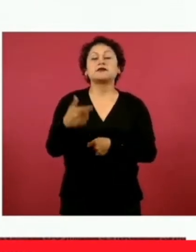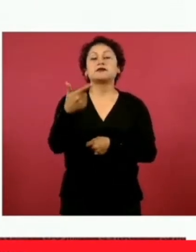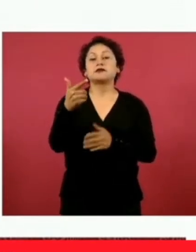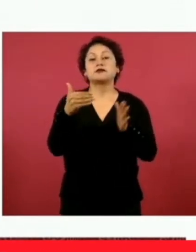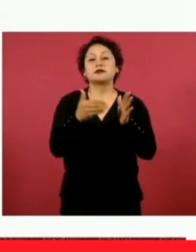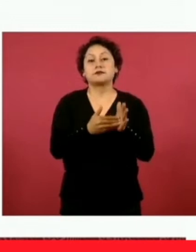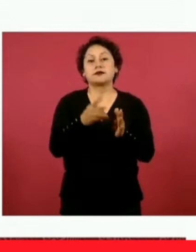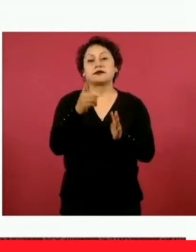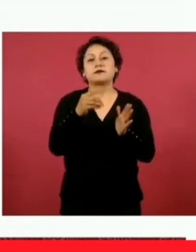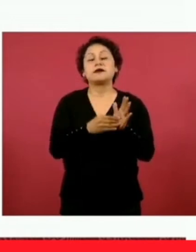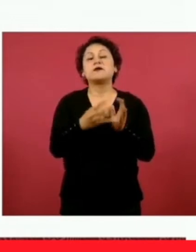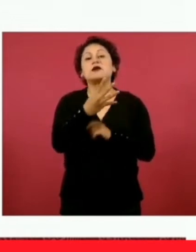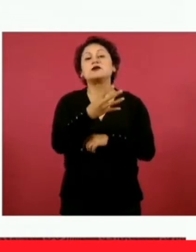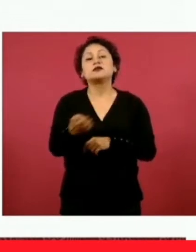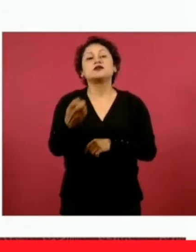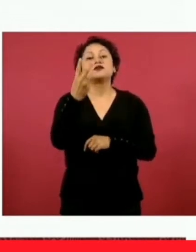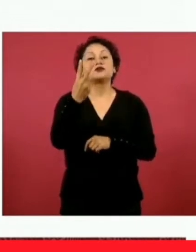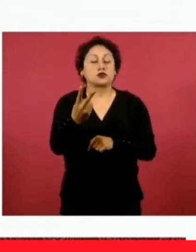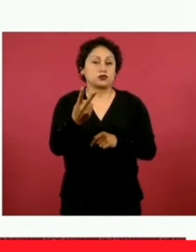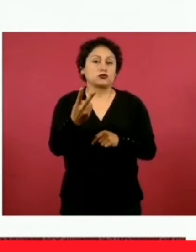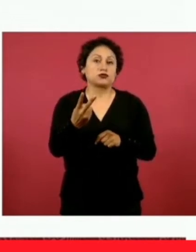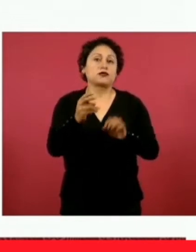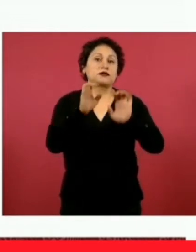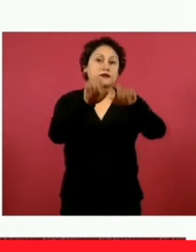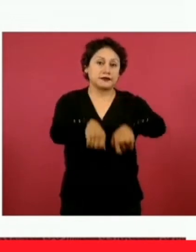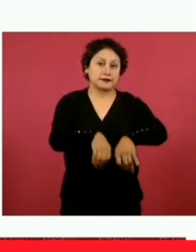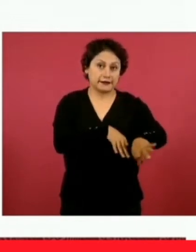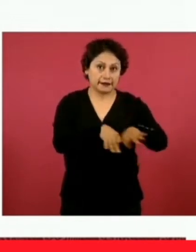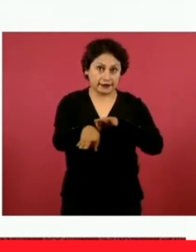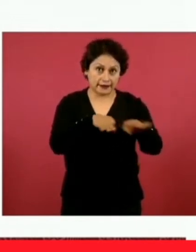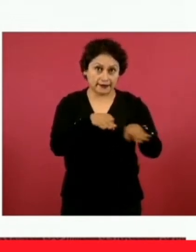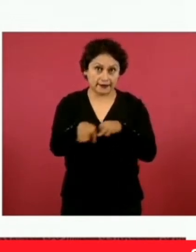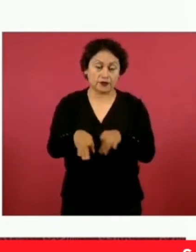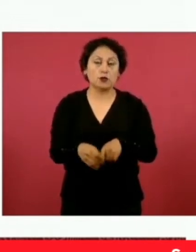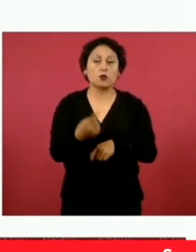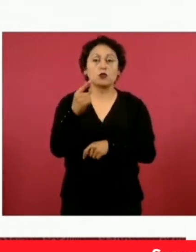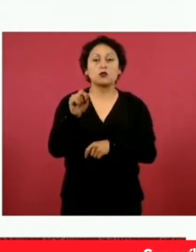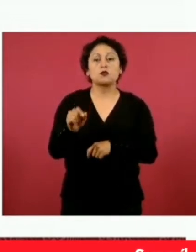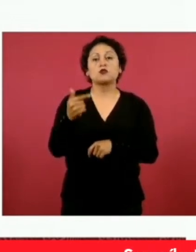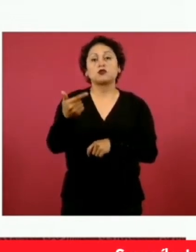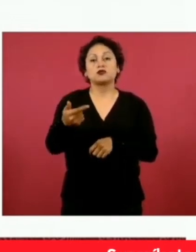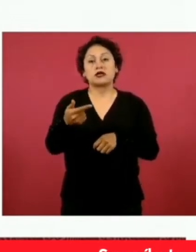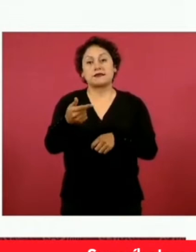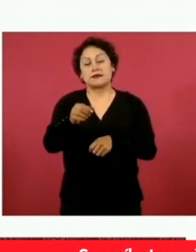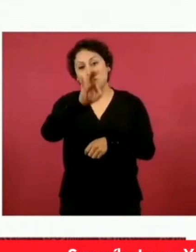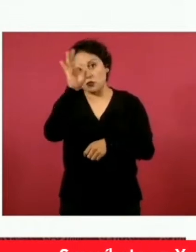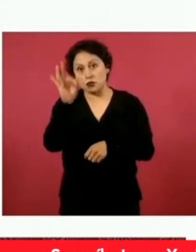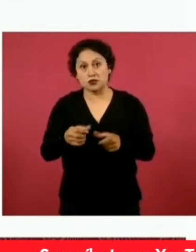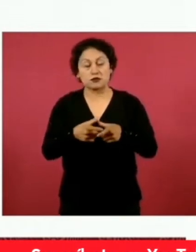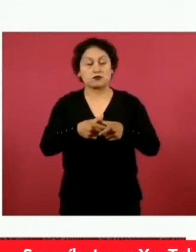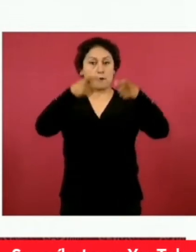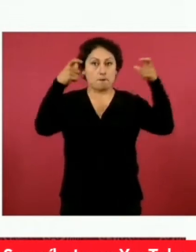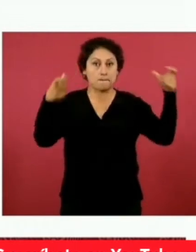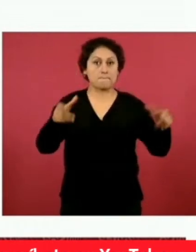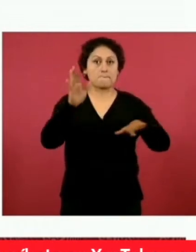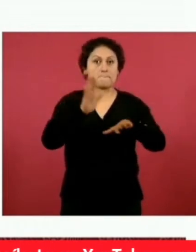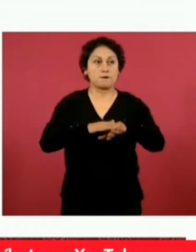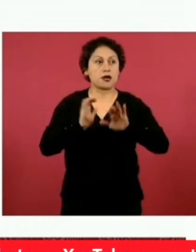307,402 nuevos empleos. Los empleos formales crecieron 1.7%. Y de julio de